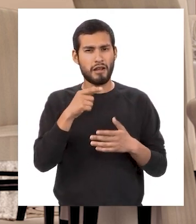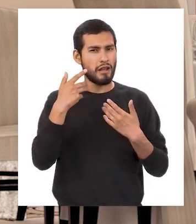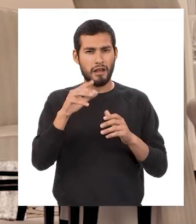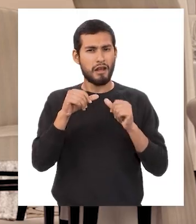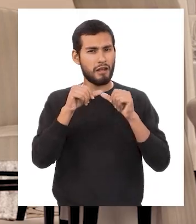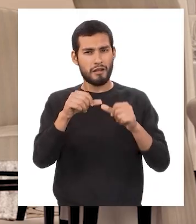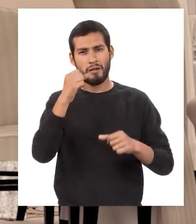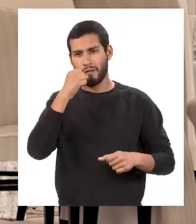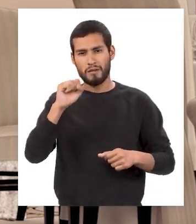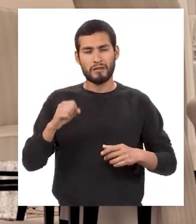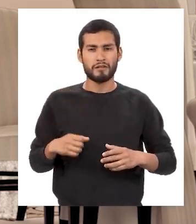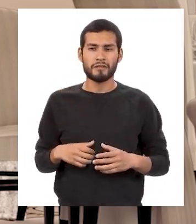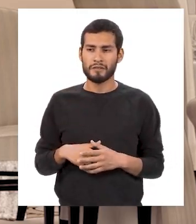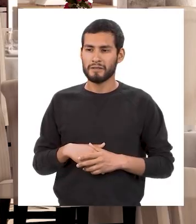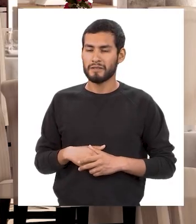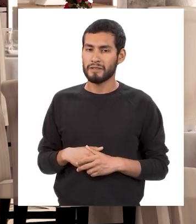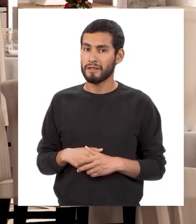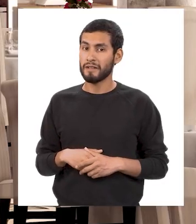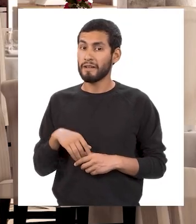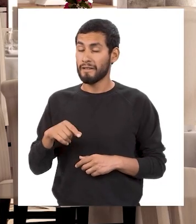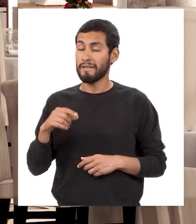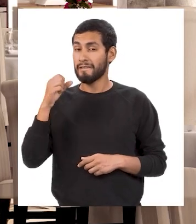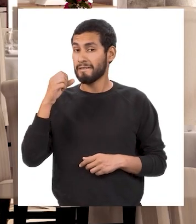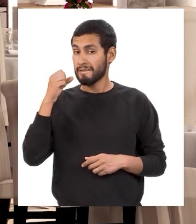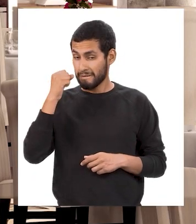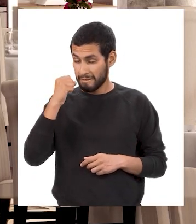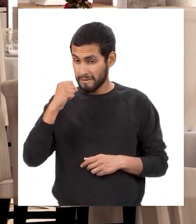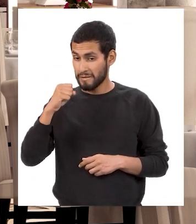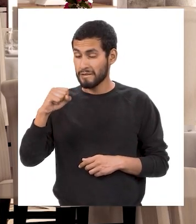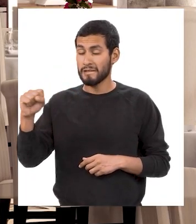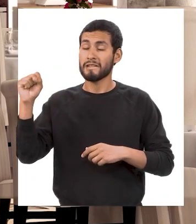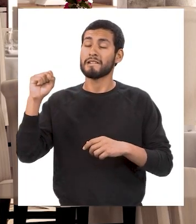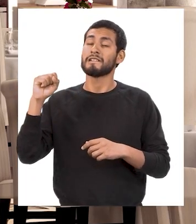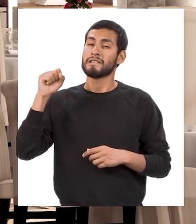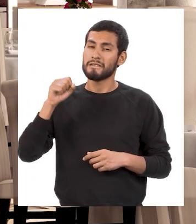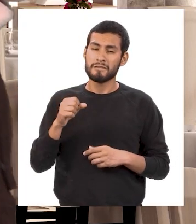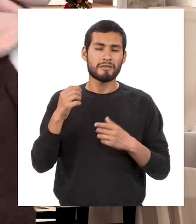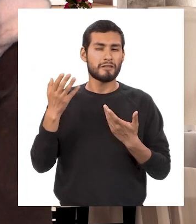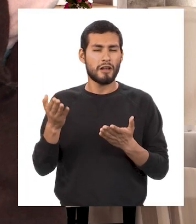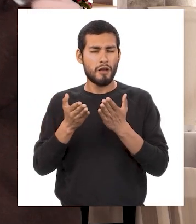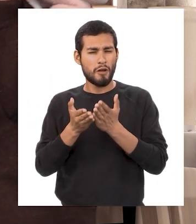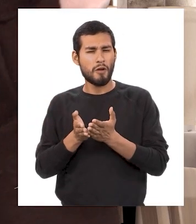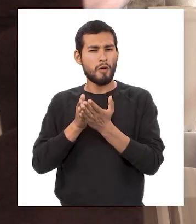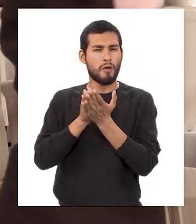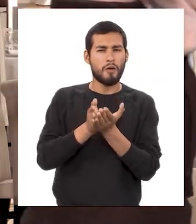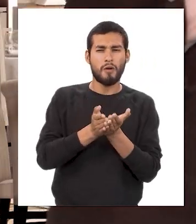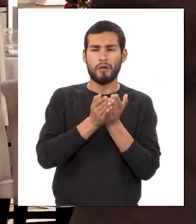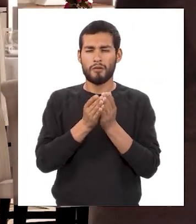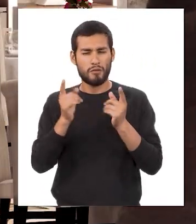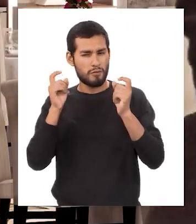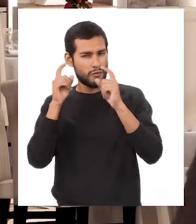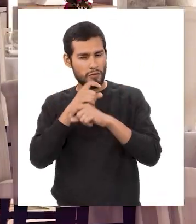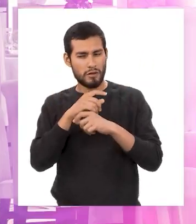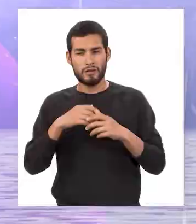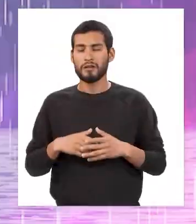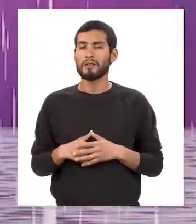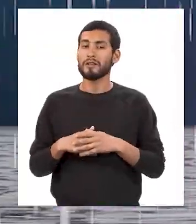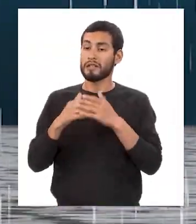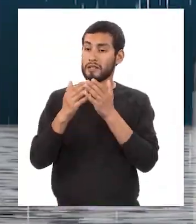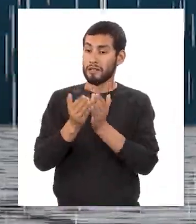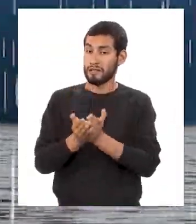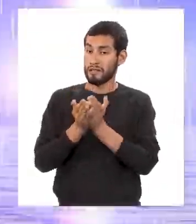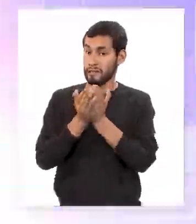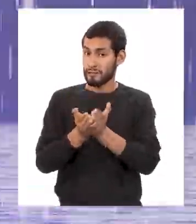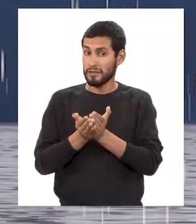probablemente desista de seguir viajando. Esos primeros días de viaje fueron bastante malos si hablamos de tiempo.